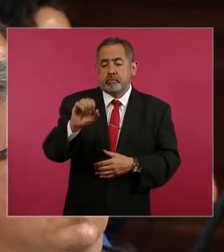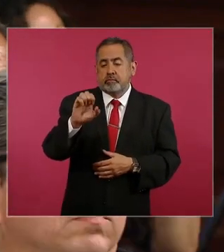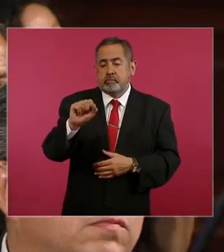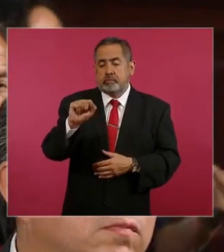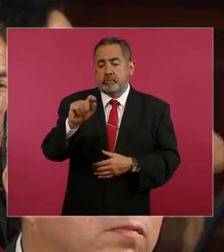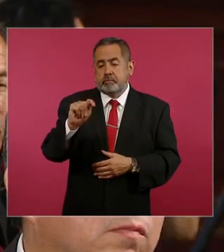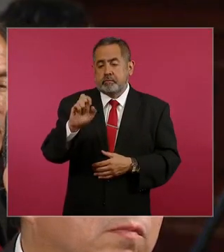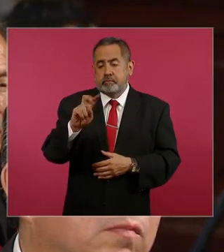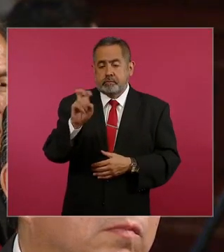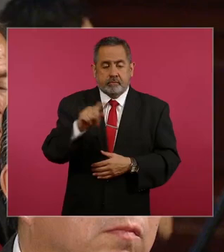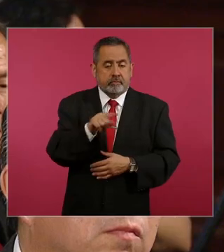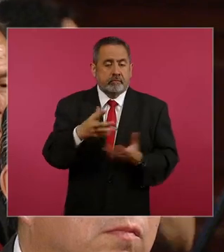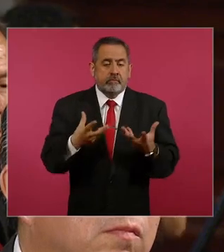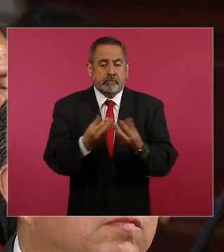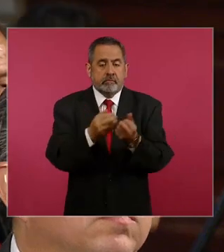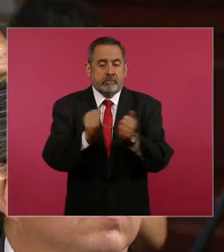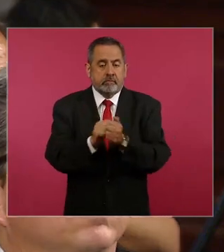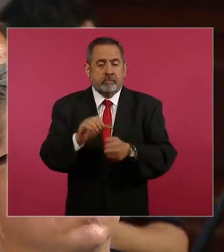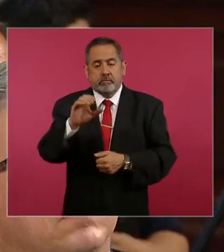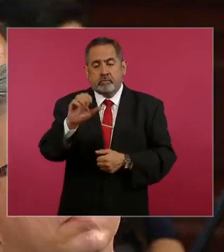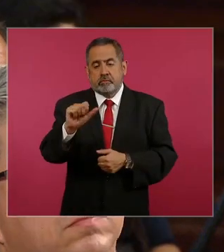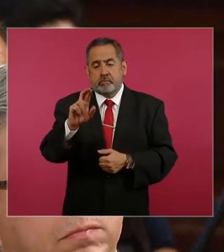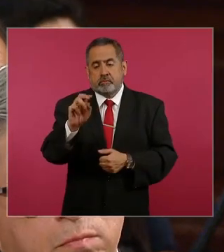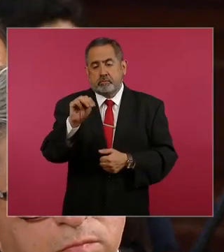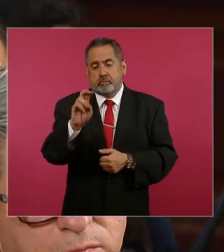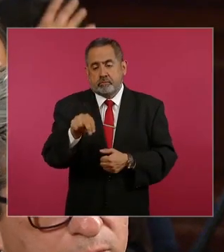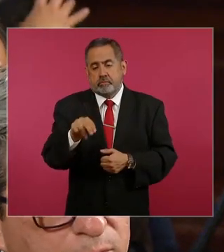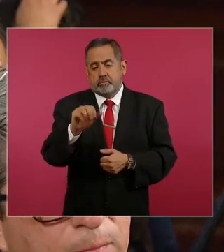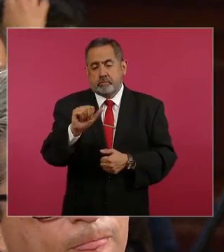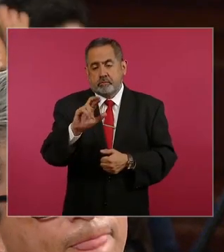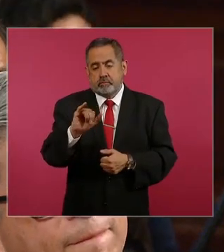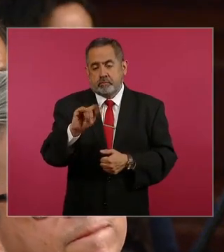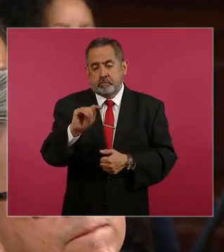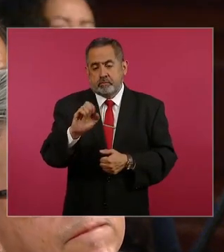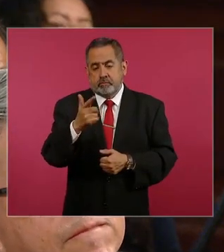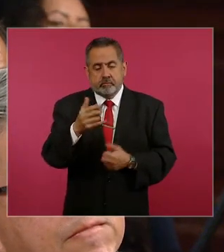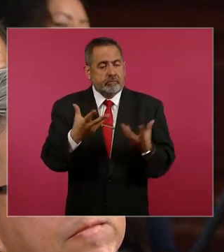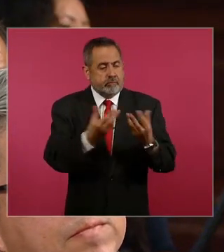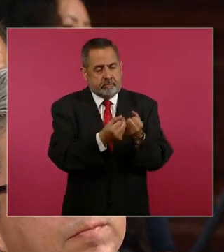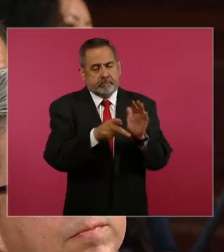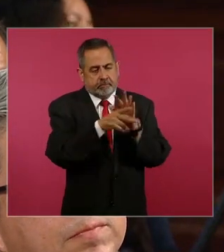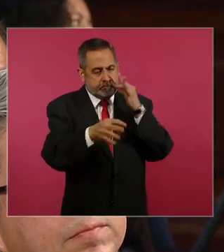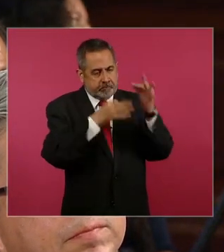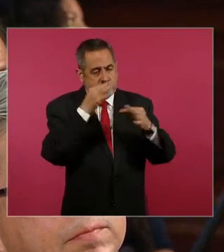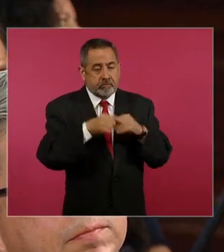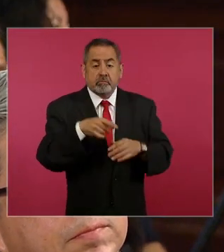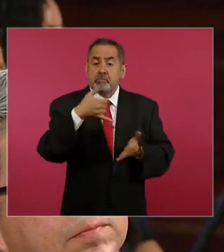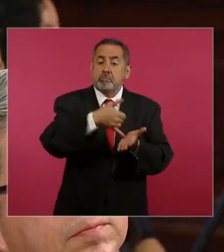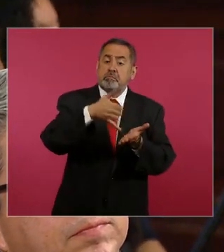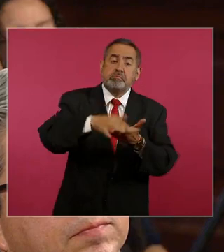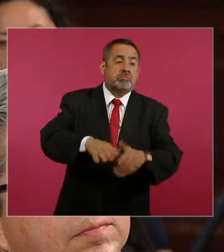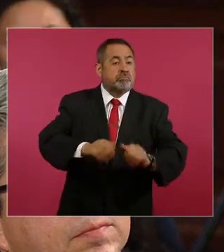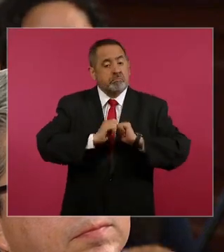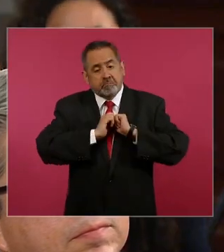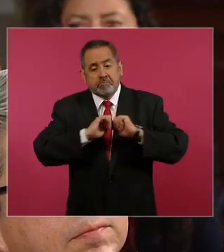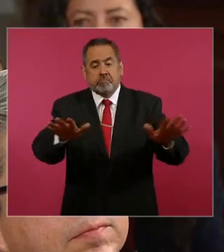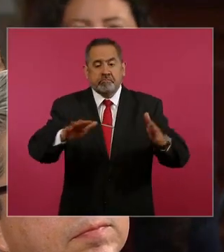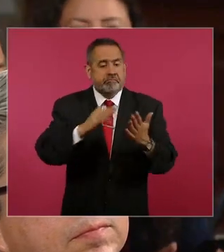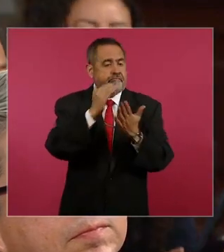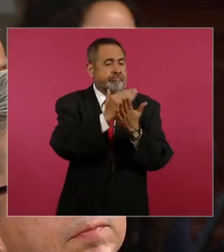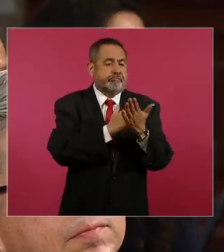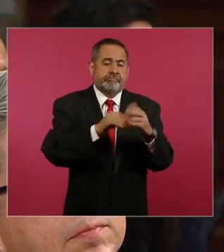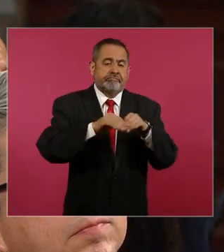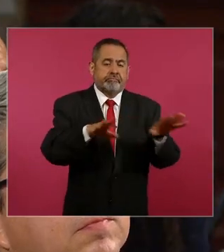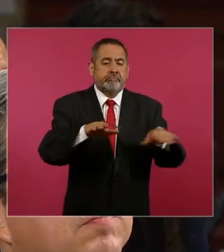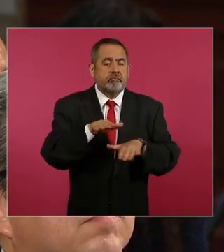quien colabora con Carmen Aristegui y algunos otros medios, publicó un escrito en relación